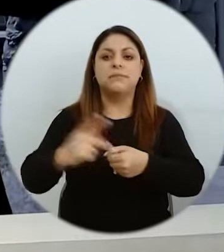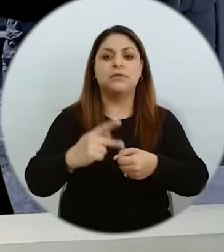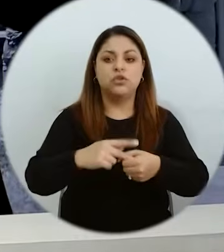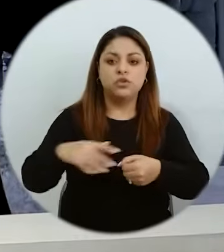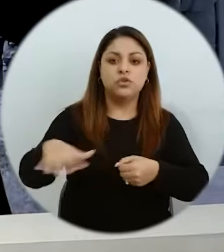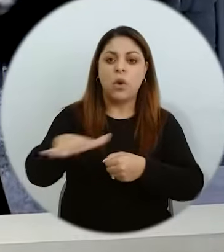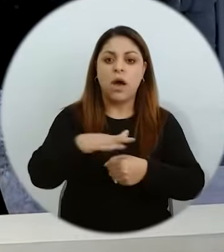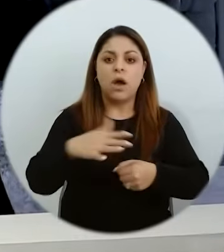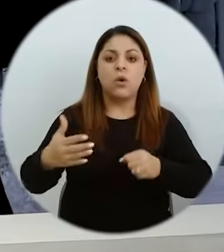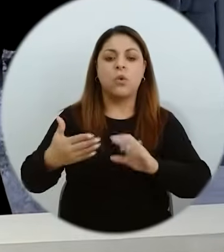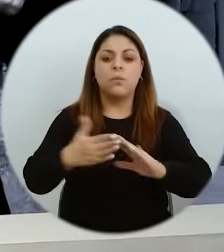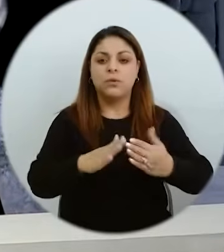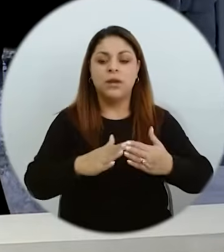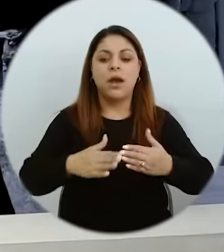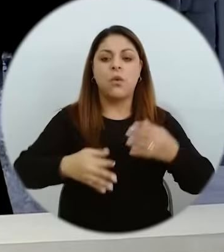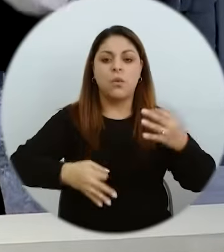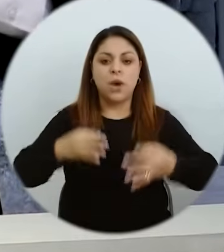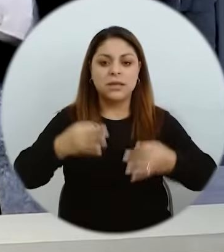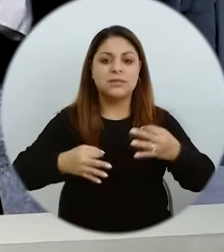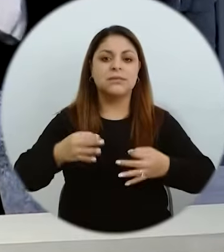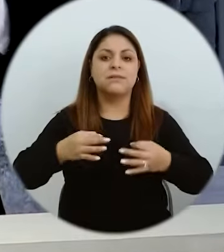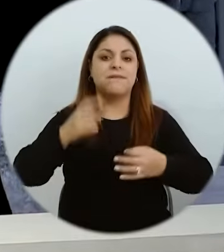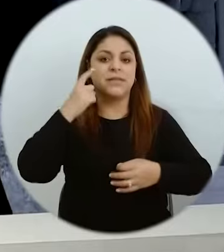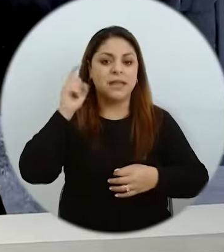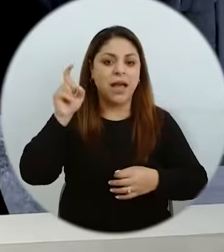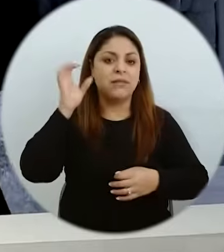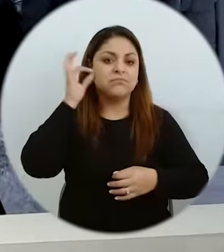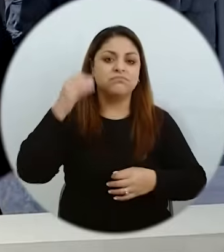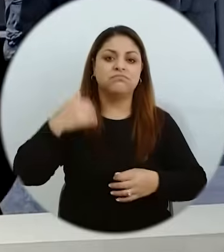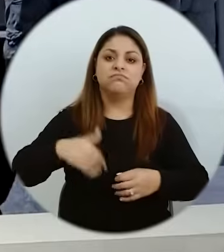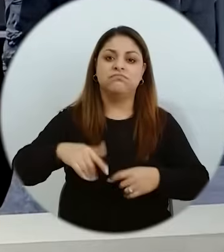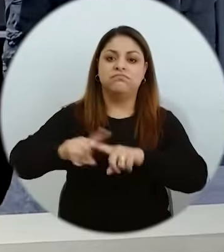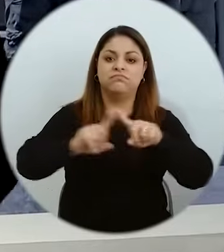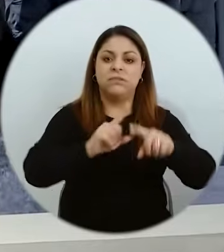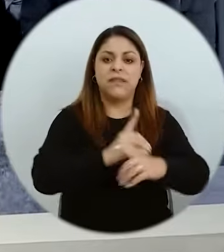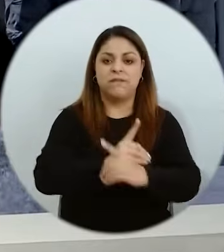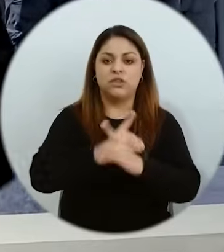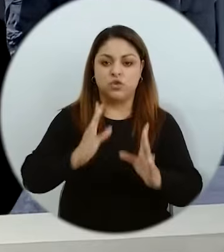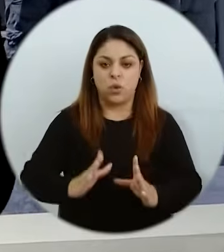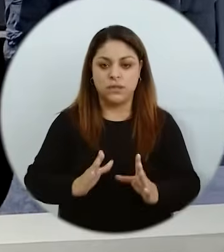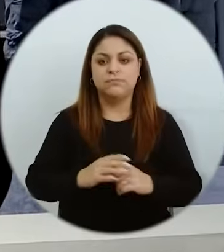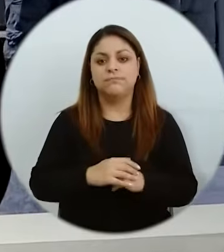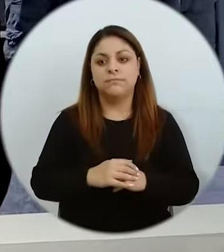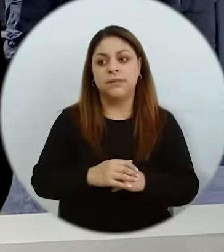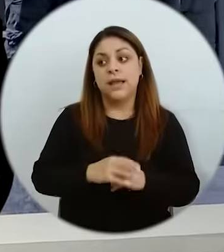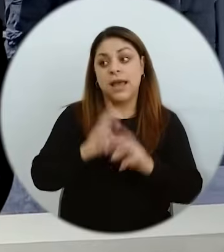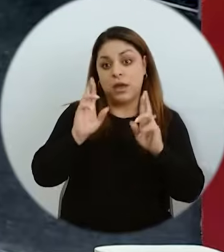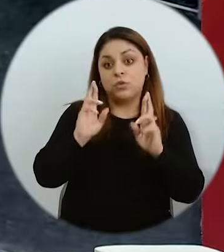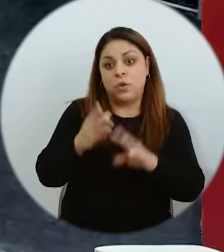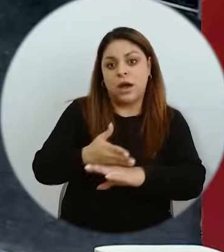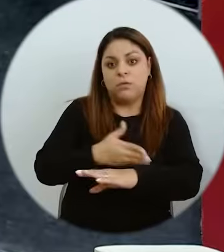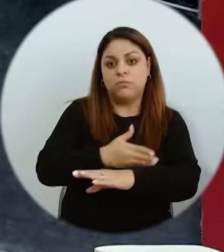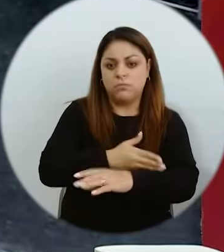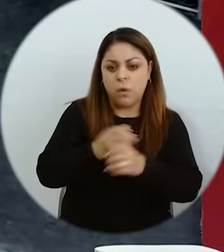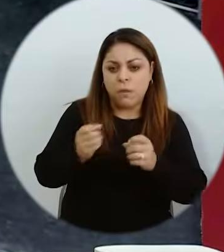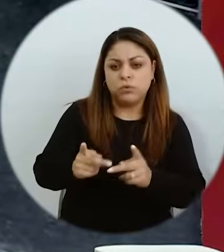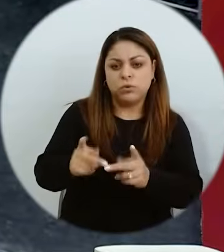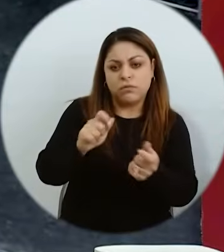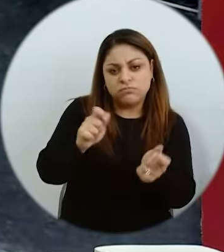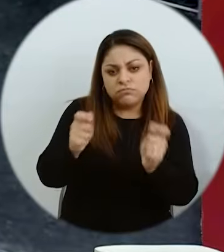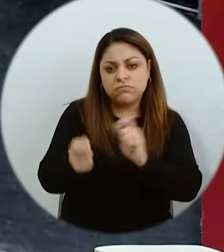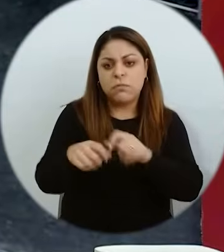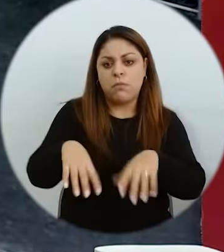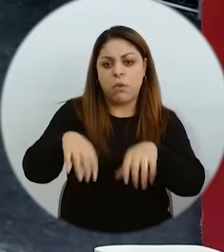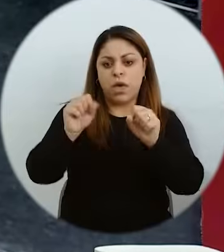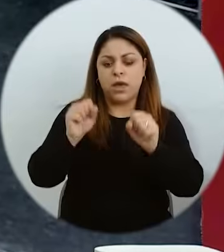no participación de toda la comunidad de jueces, juezas, fiscales y fiscalas y defensores. Sí, la idea es promover que esas oportunidades